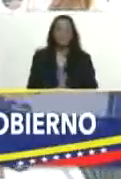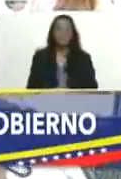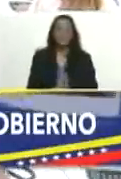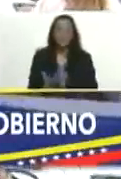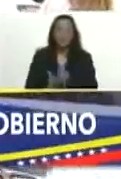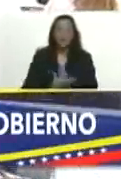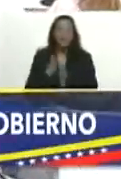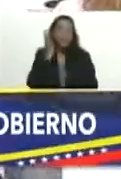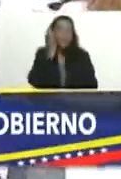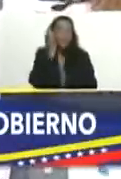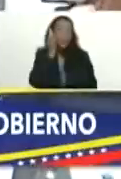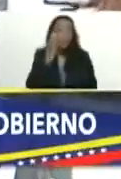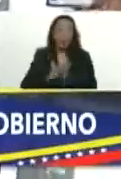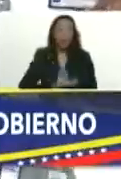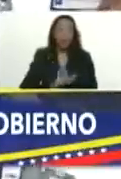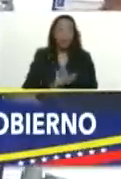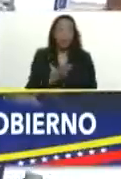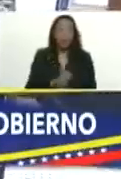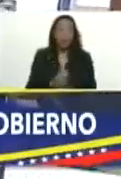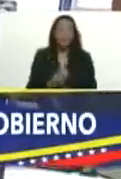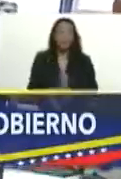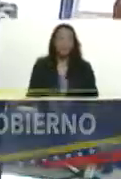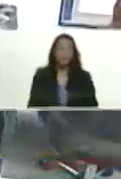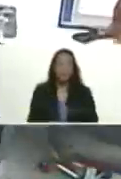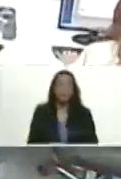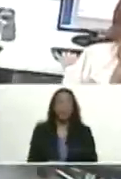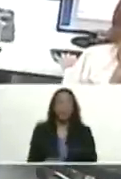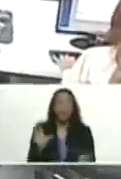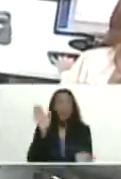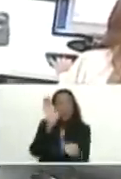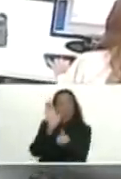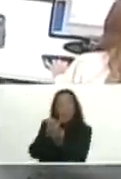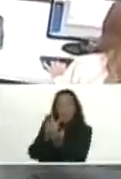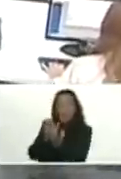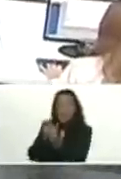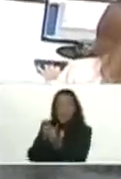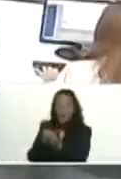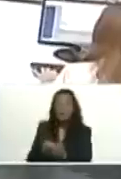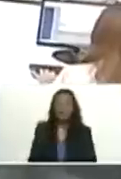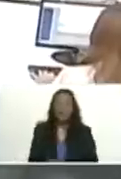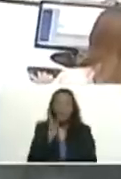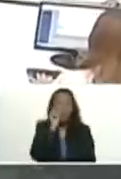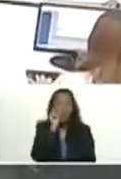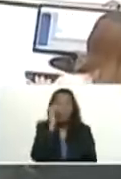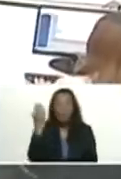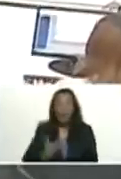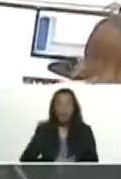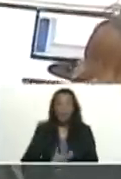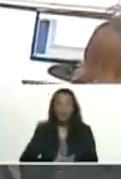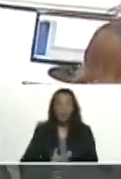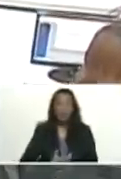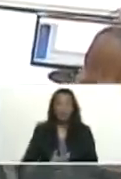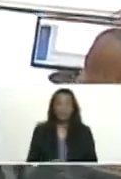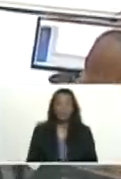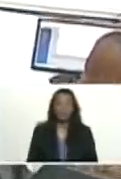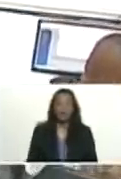Ali Romero, el alcalde del municipio Arismendi, en Esparta, Oscar Novoa, alcalde de